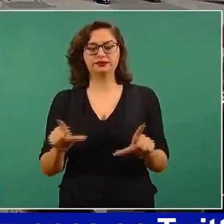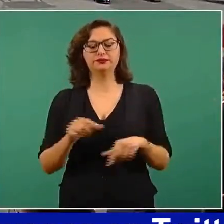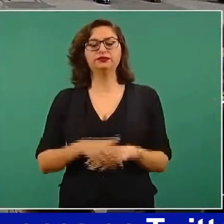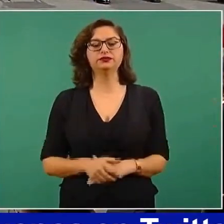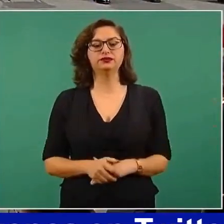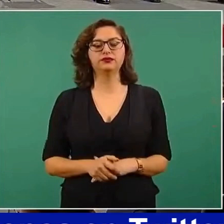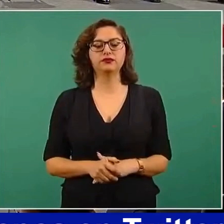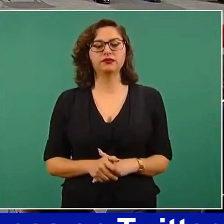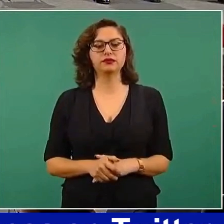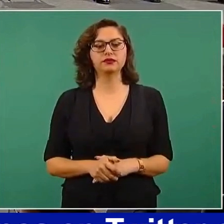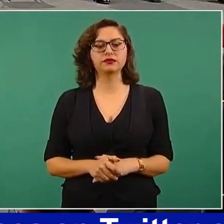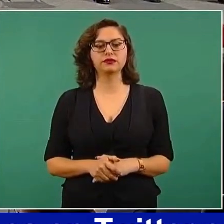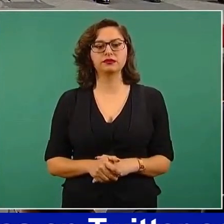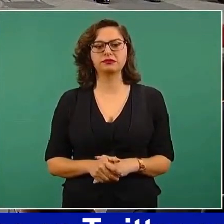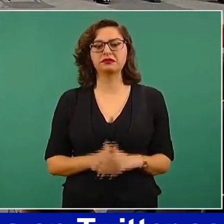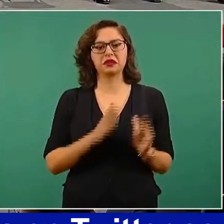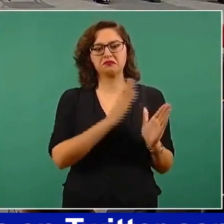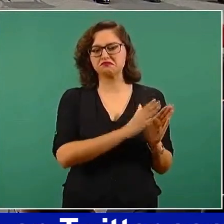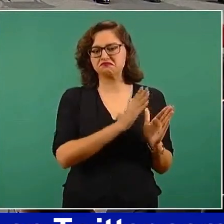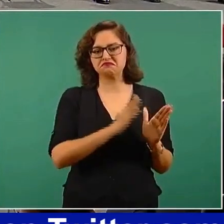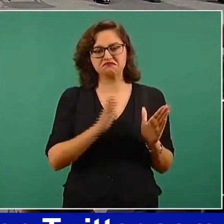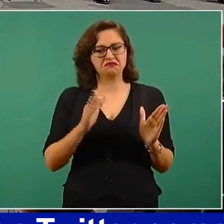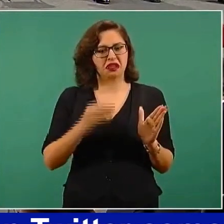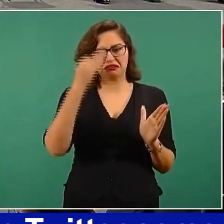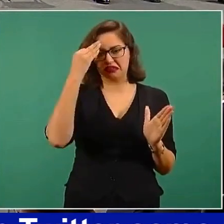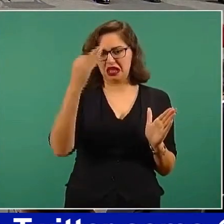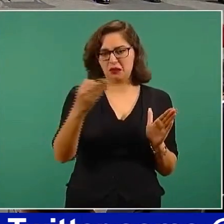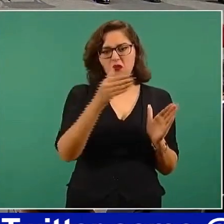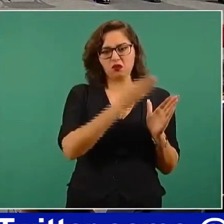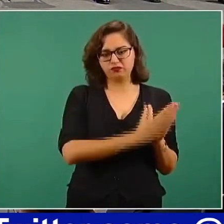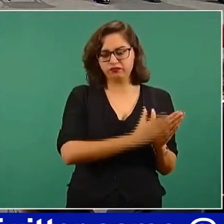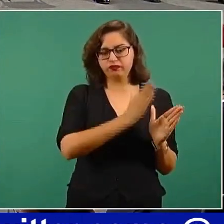ya aquí están las líneas todavía de